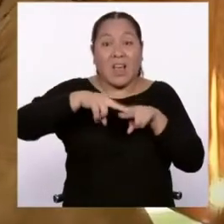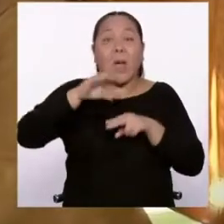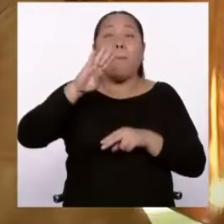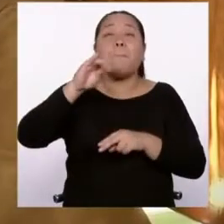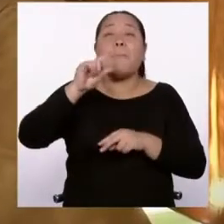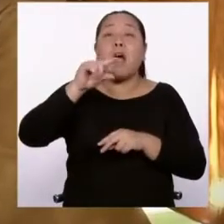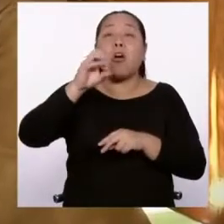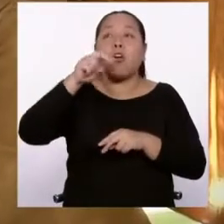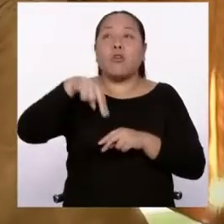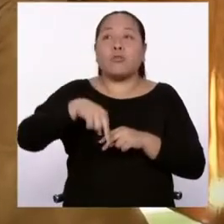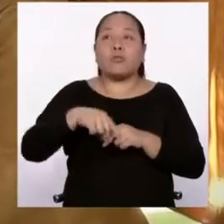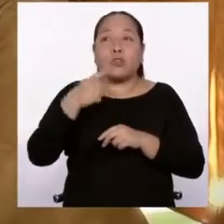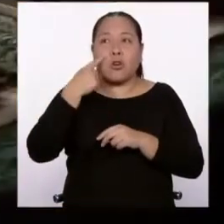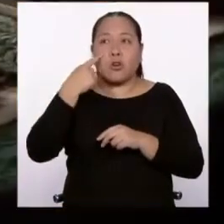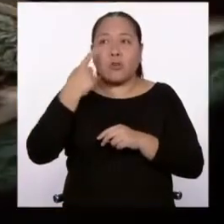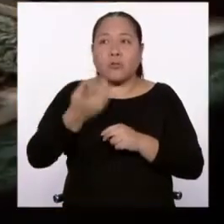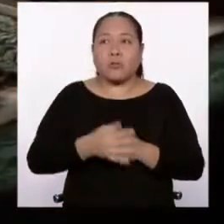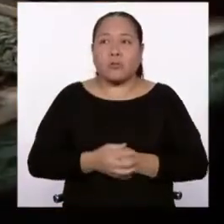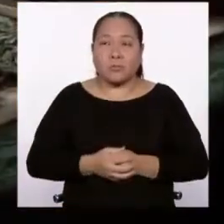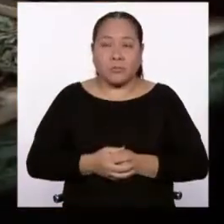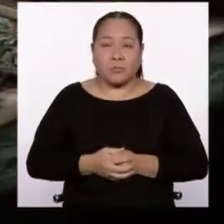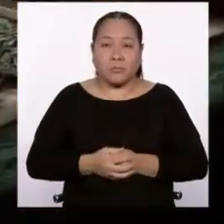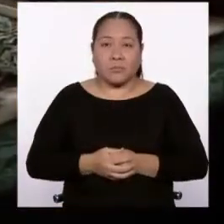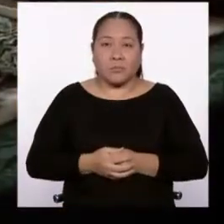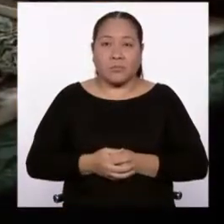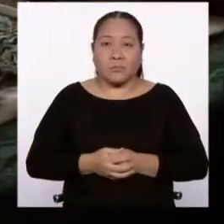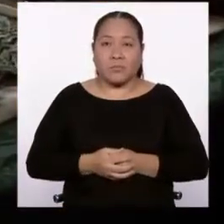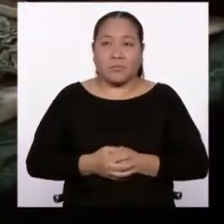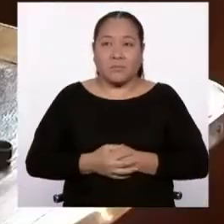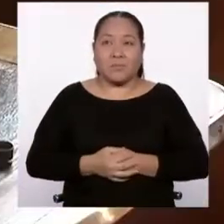mejor dicho, se conoce como pullman.